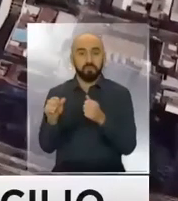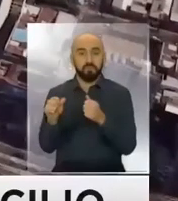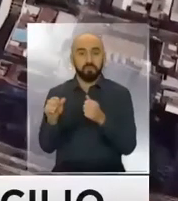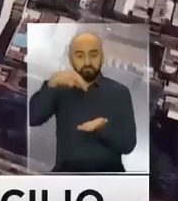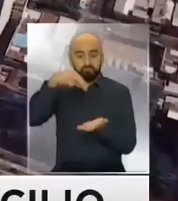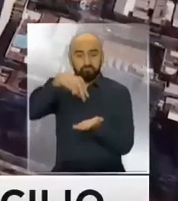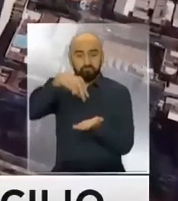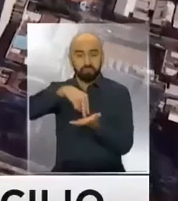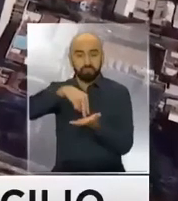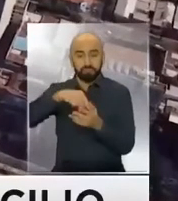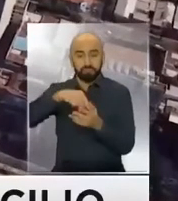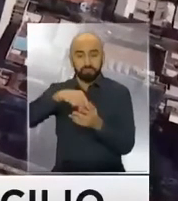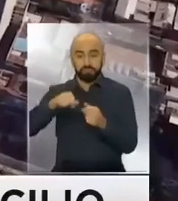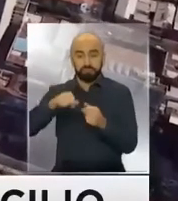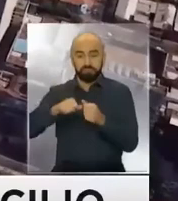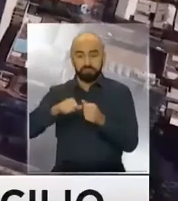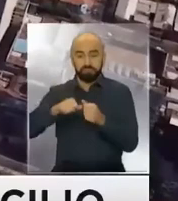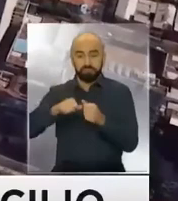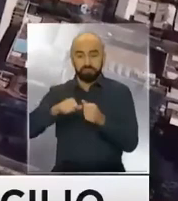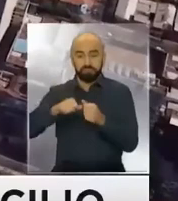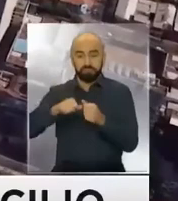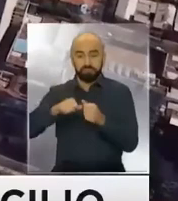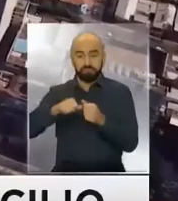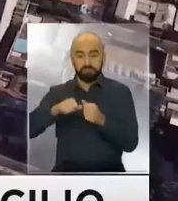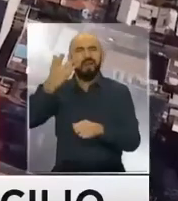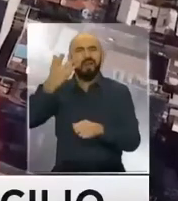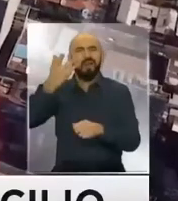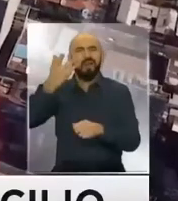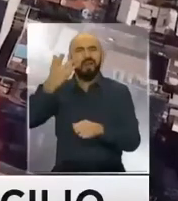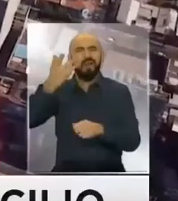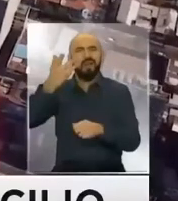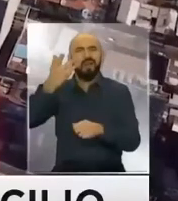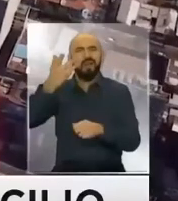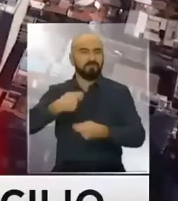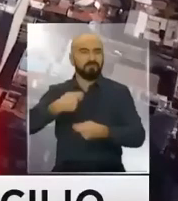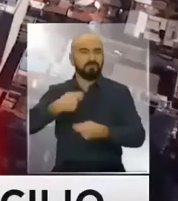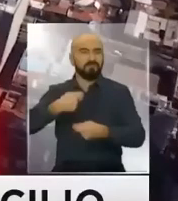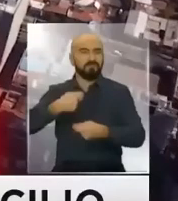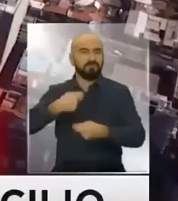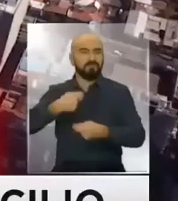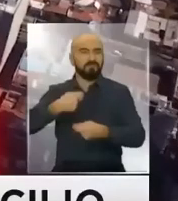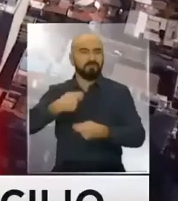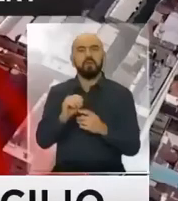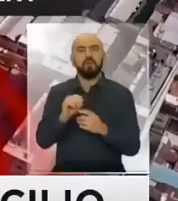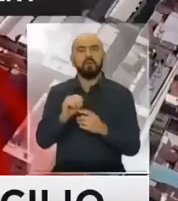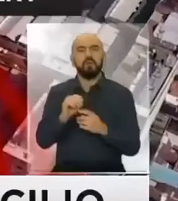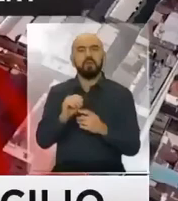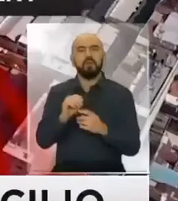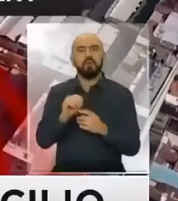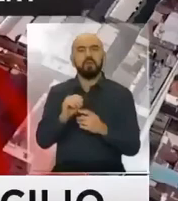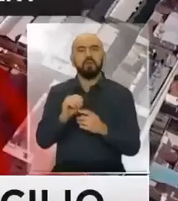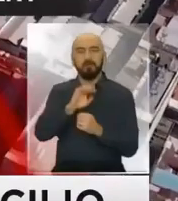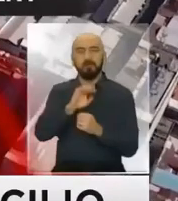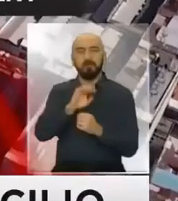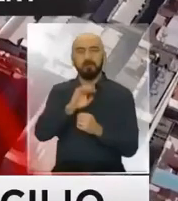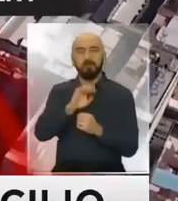Y a 300 metros, usando estos emoticones, otra persona ofrece un servicio de delivery. En